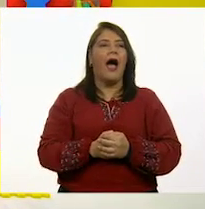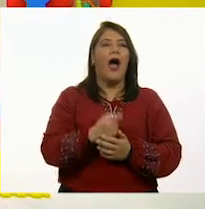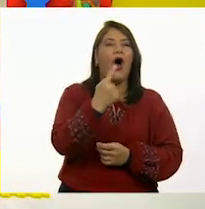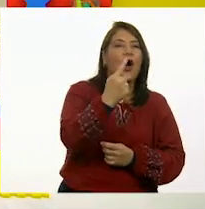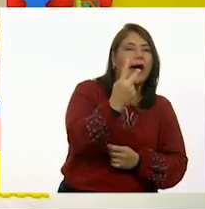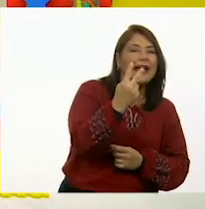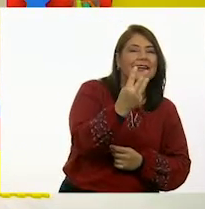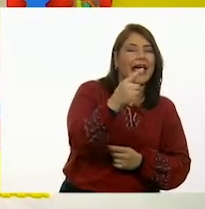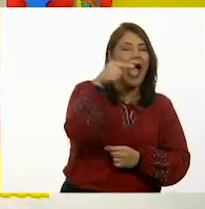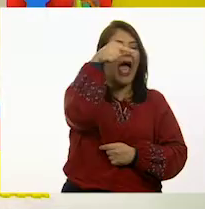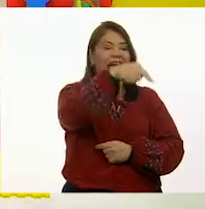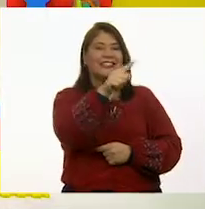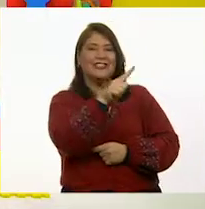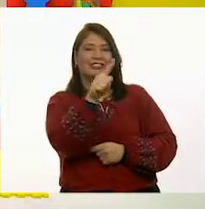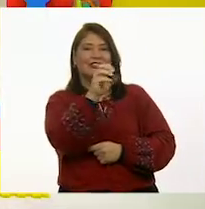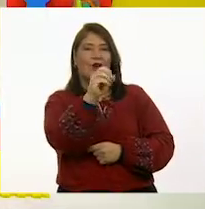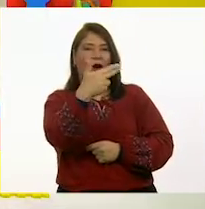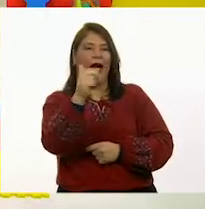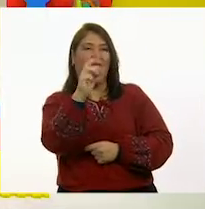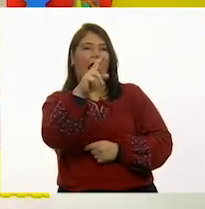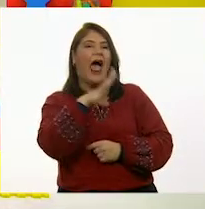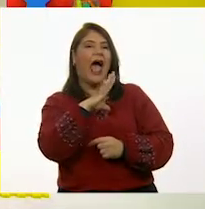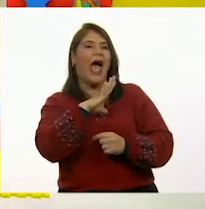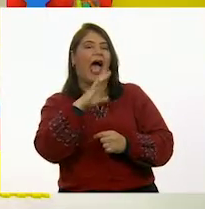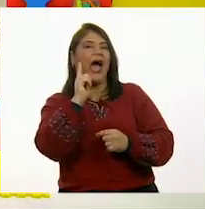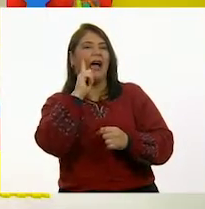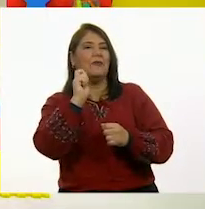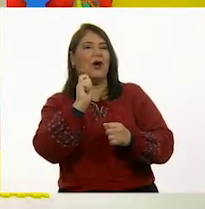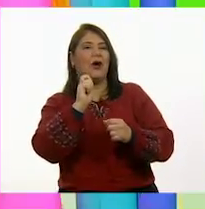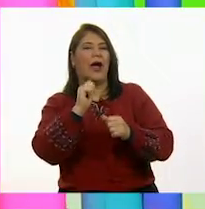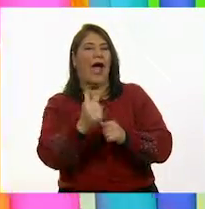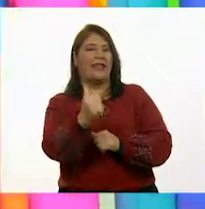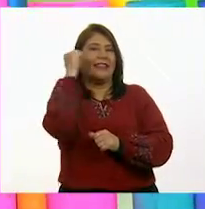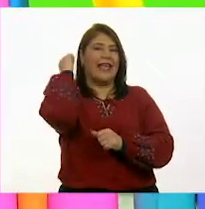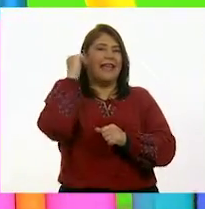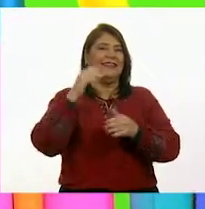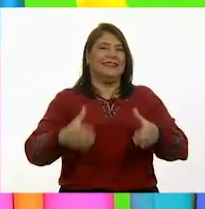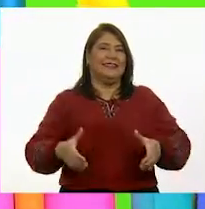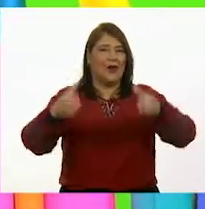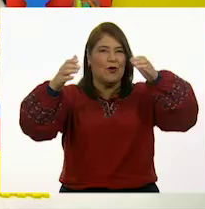¡Uno, dos, tres por Sohar que está detrás del cubo rojo!